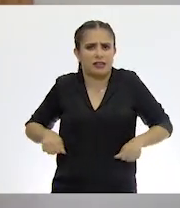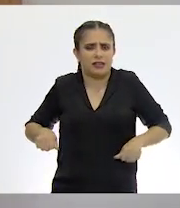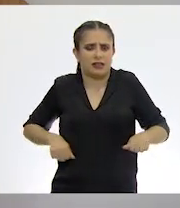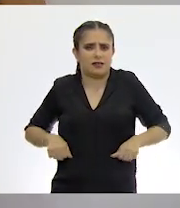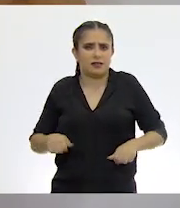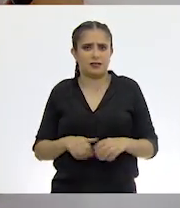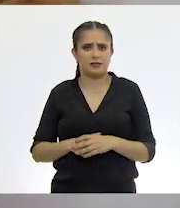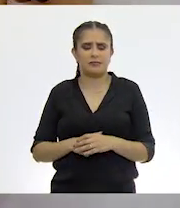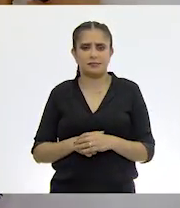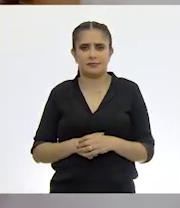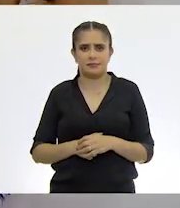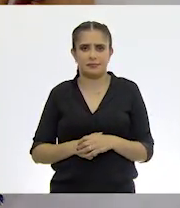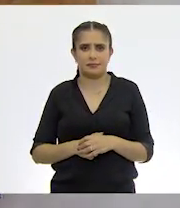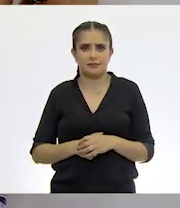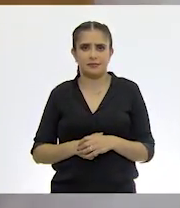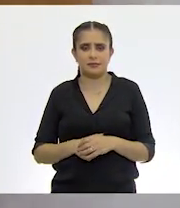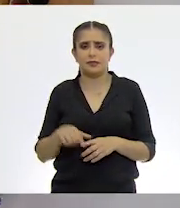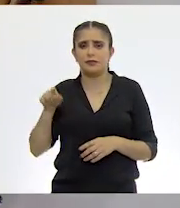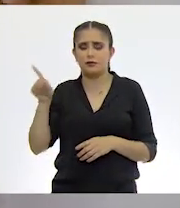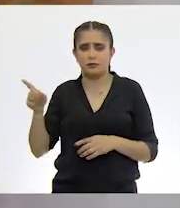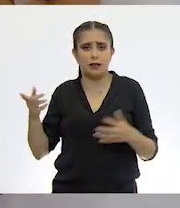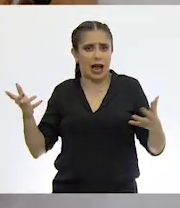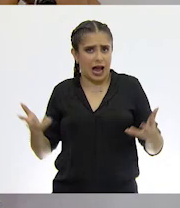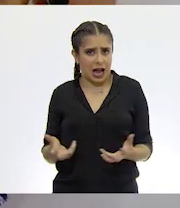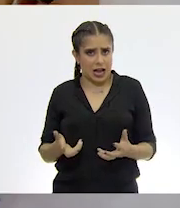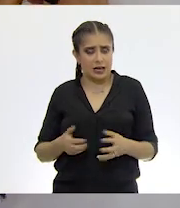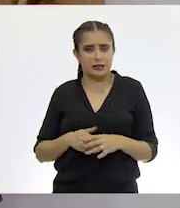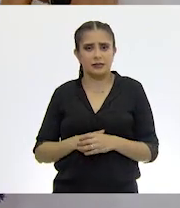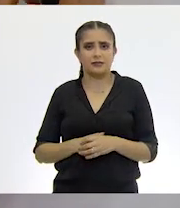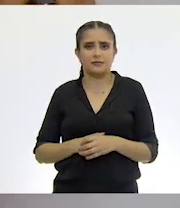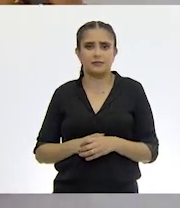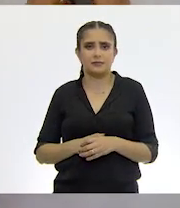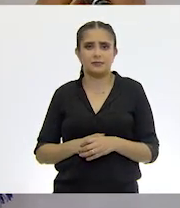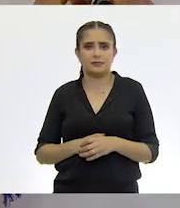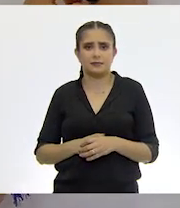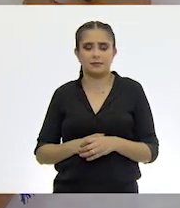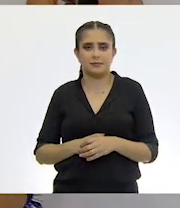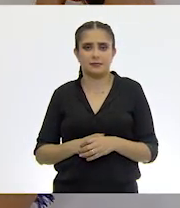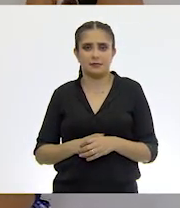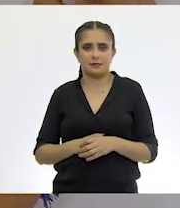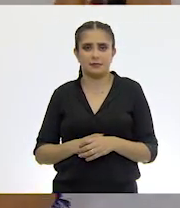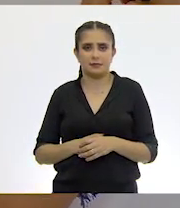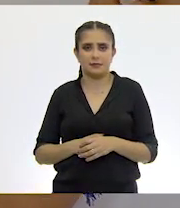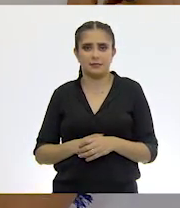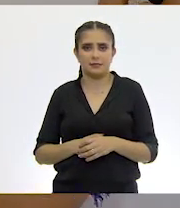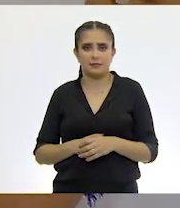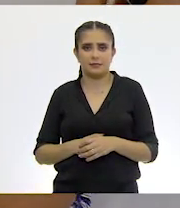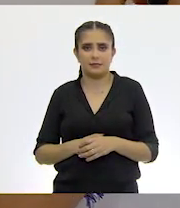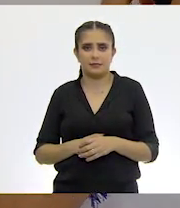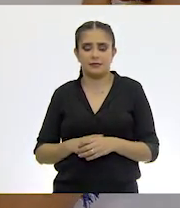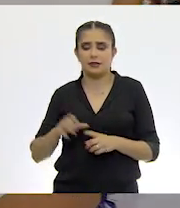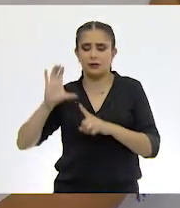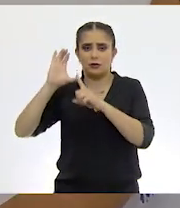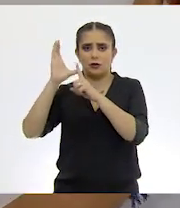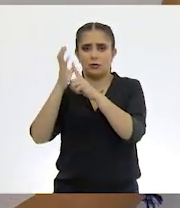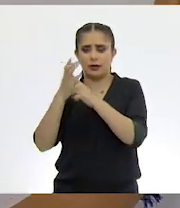realizas en ese comité?